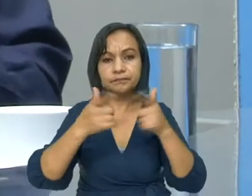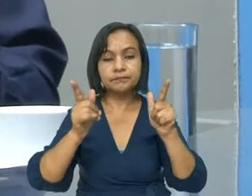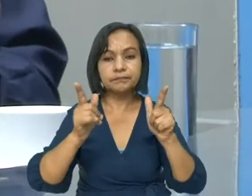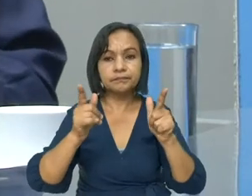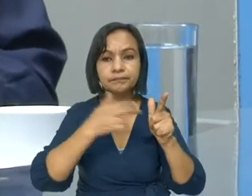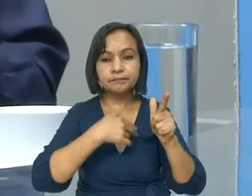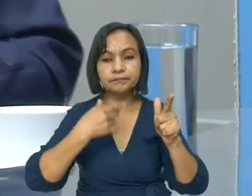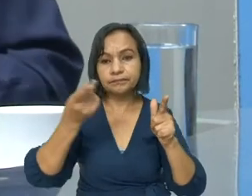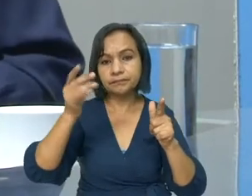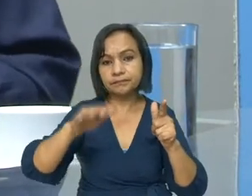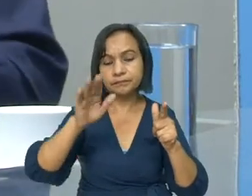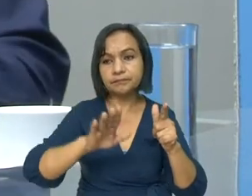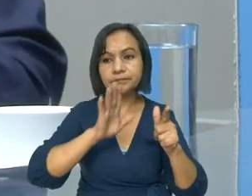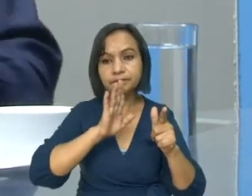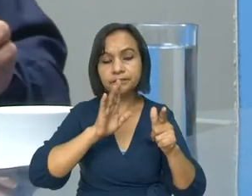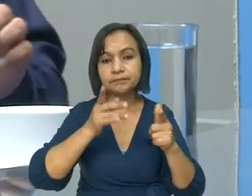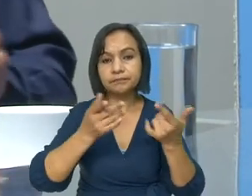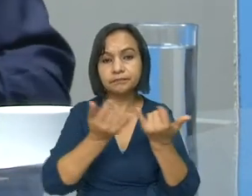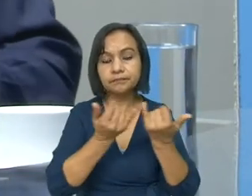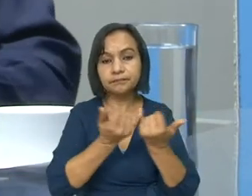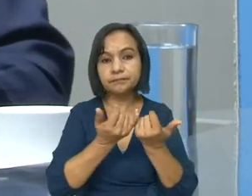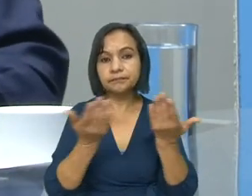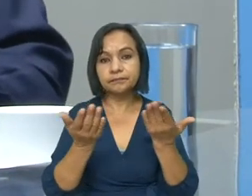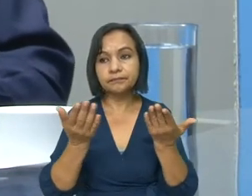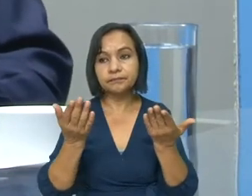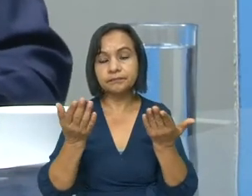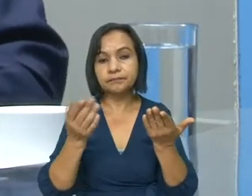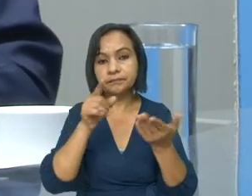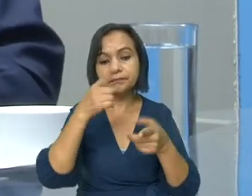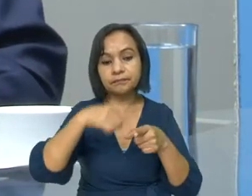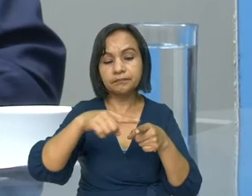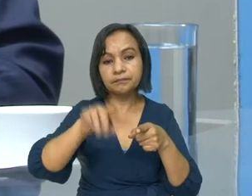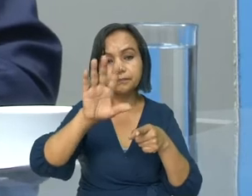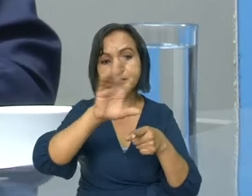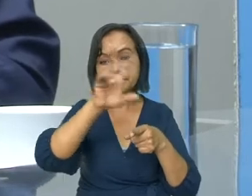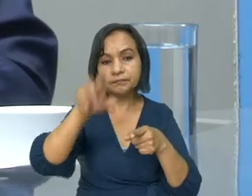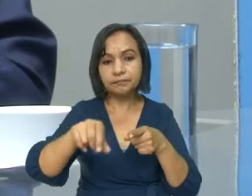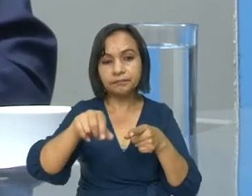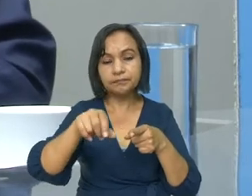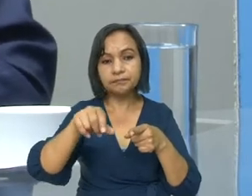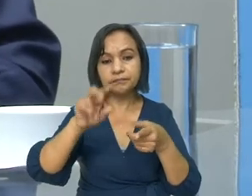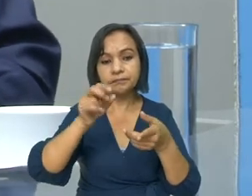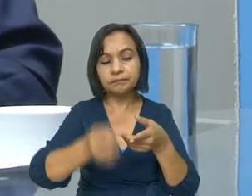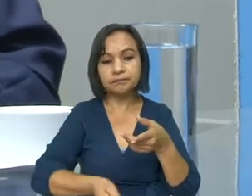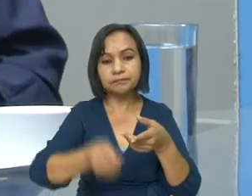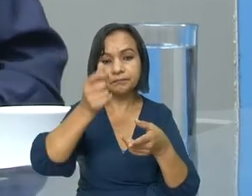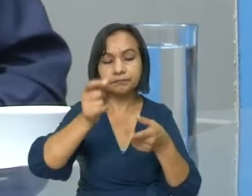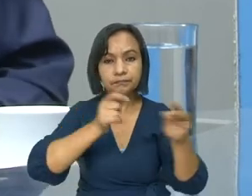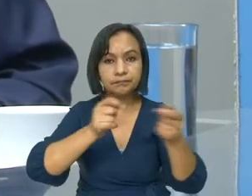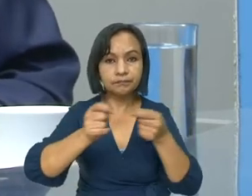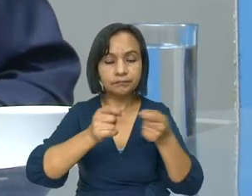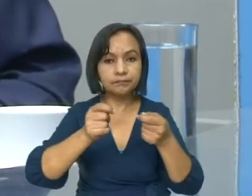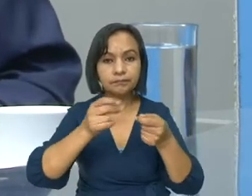hablo de un bajo costo, te hablo del mero puerto donde yo estoy, el puerto Salvador Allende, que vos pagas 5 córdobas. Es una minucia en centavos de dólar.